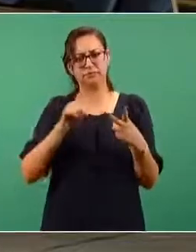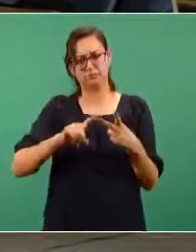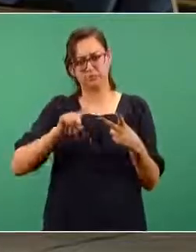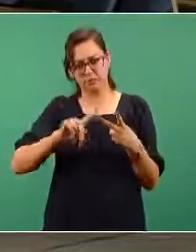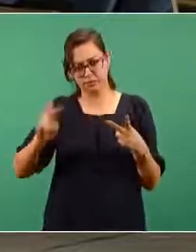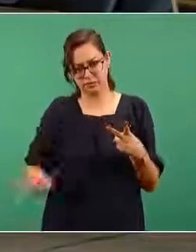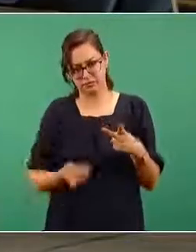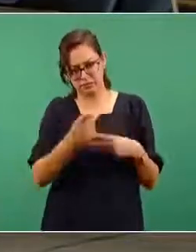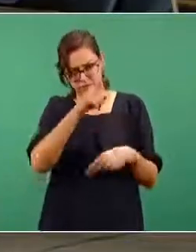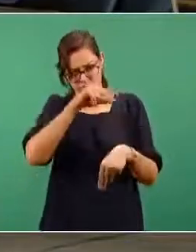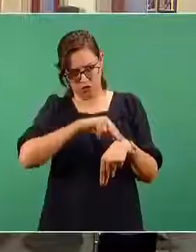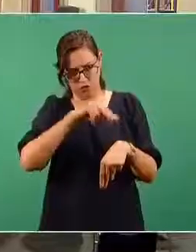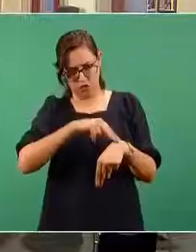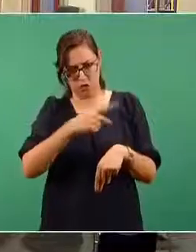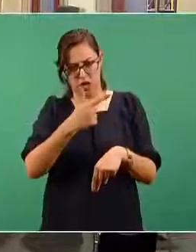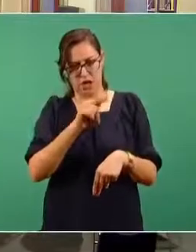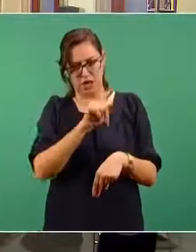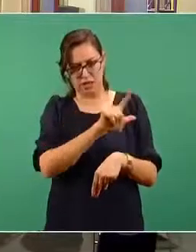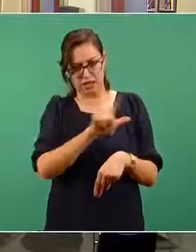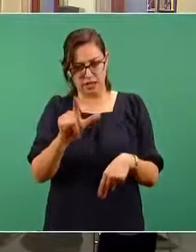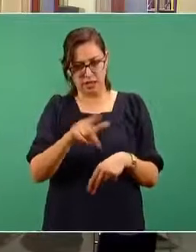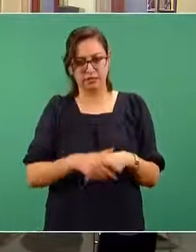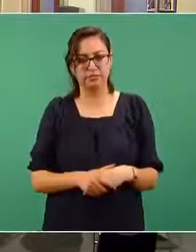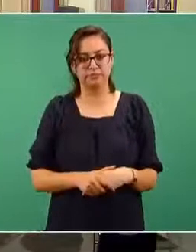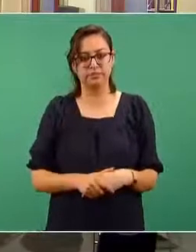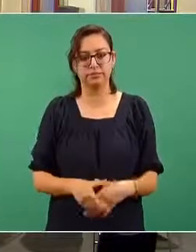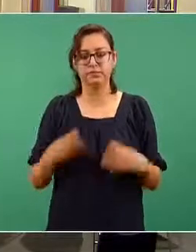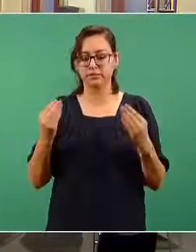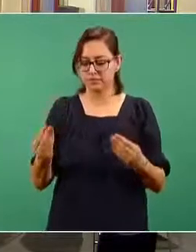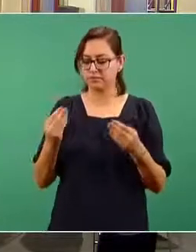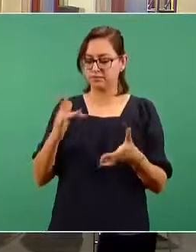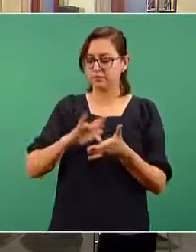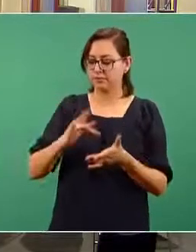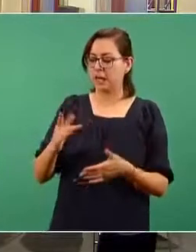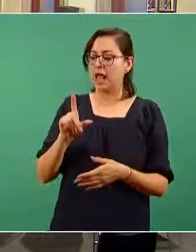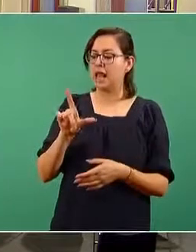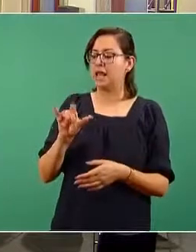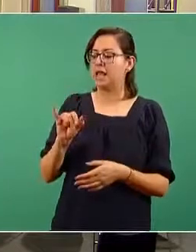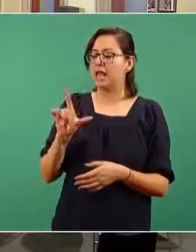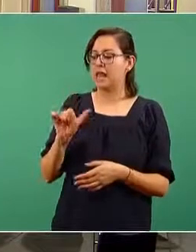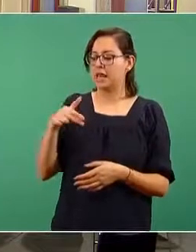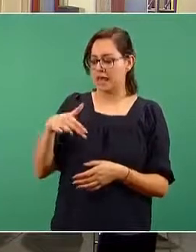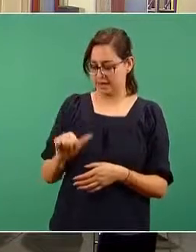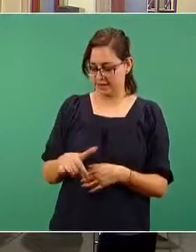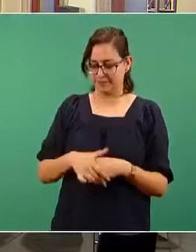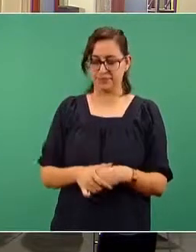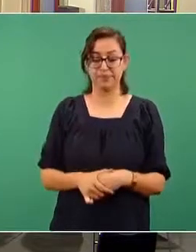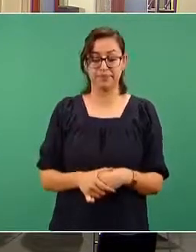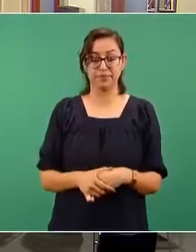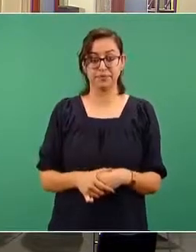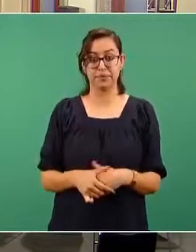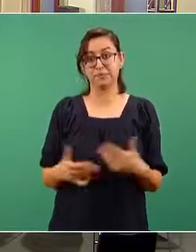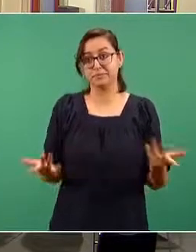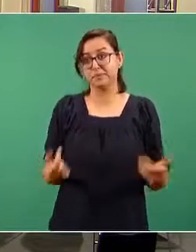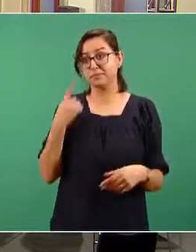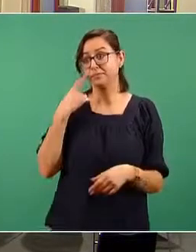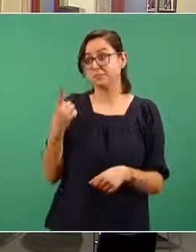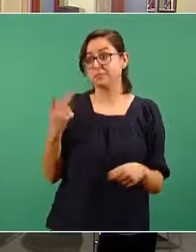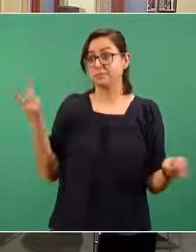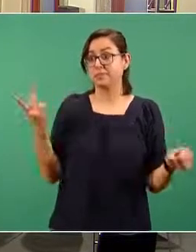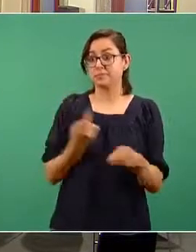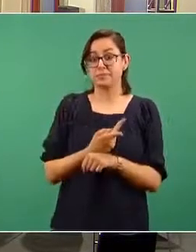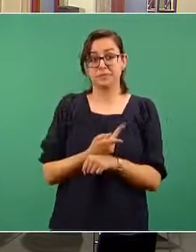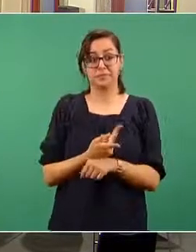pregunta para el doctor Gatell. Gracias. Muchas gracias, Liliana. Mira, esta enfermedad ha dado